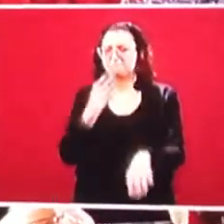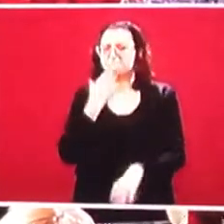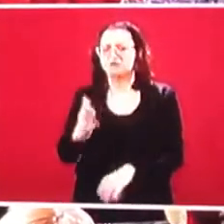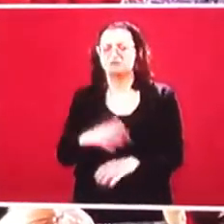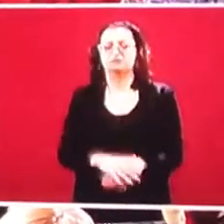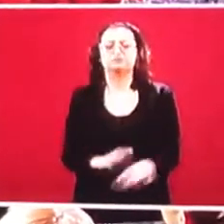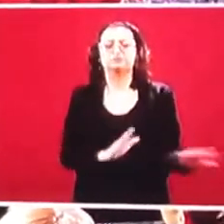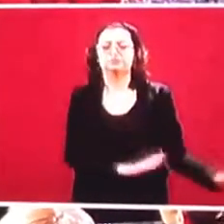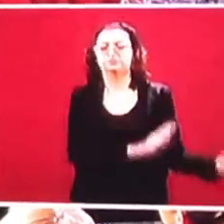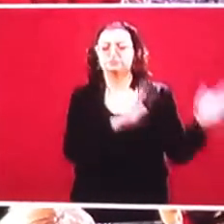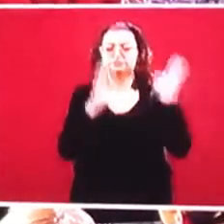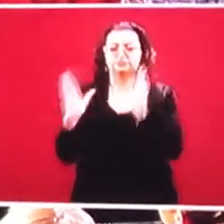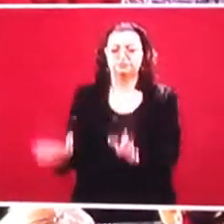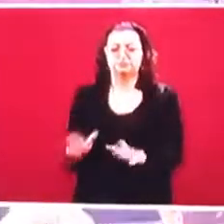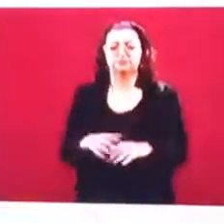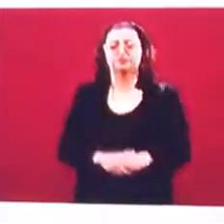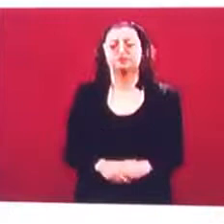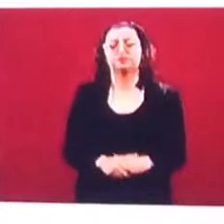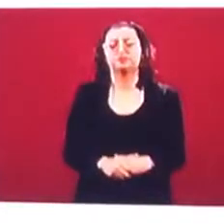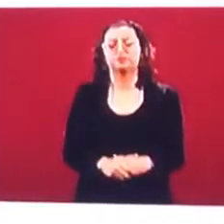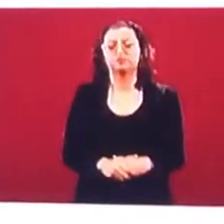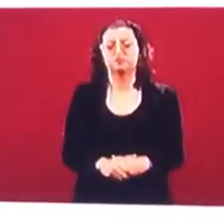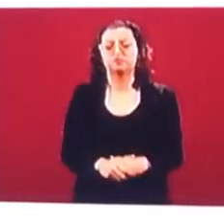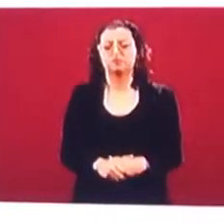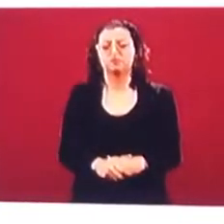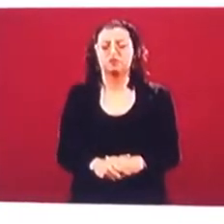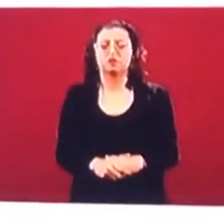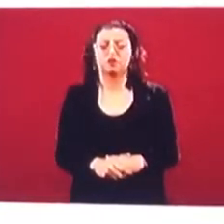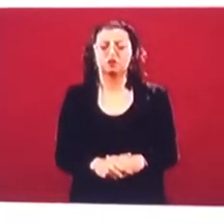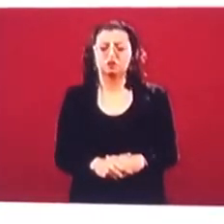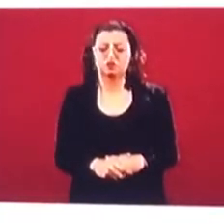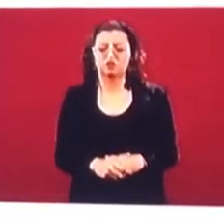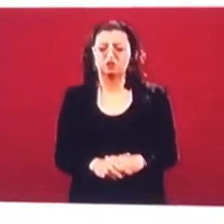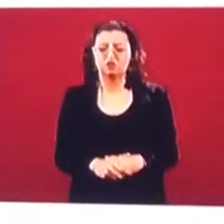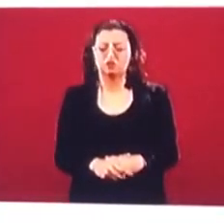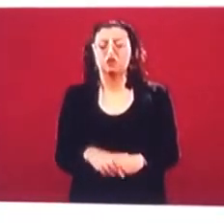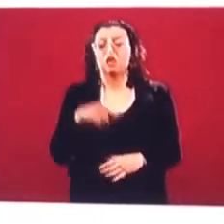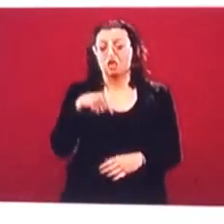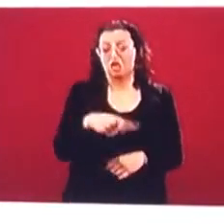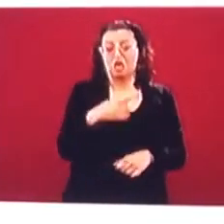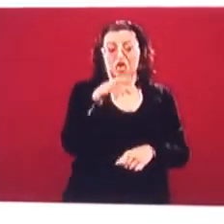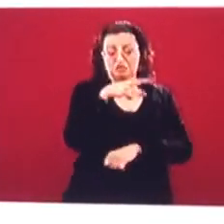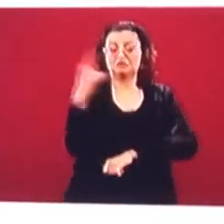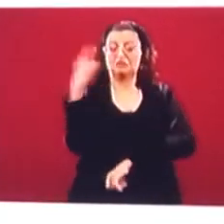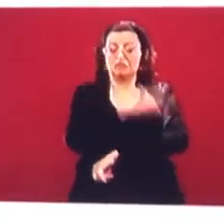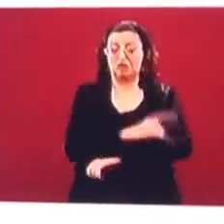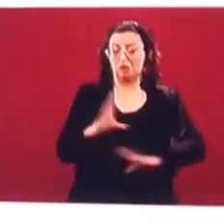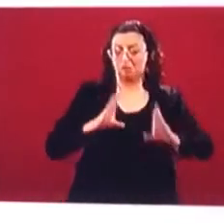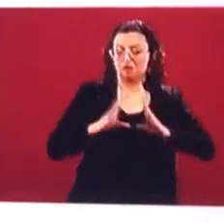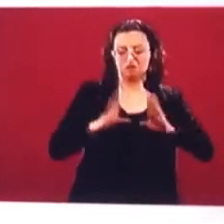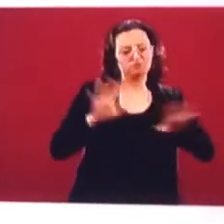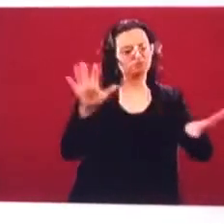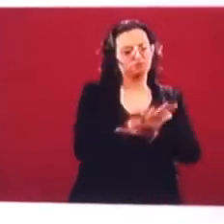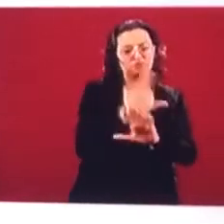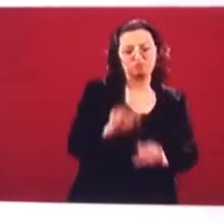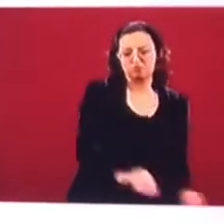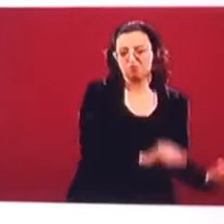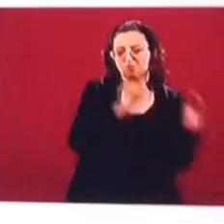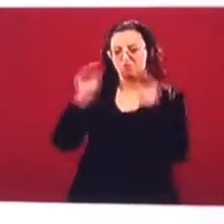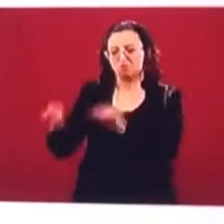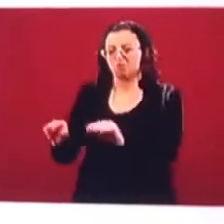están con en forma falsa, hipócrita, mintiéndole, desobedeciendo al